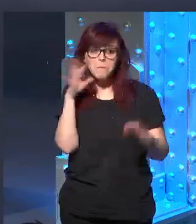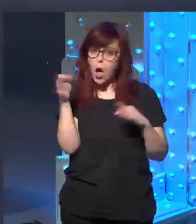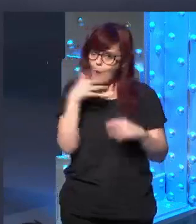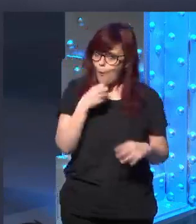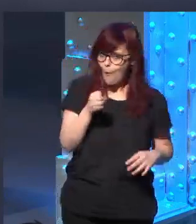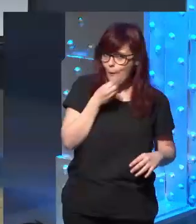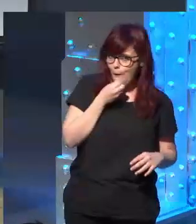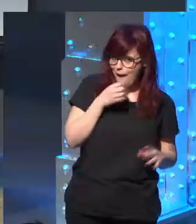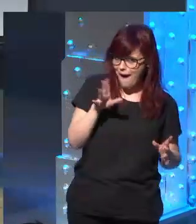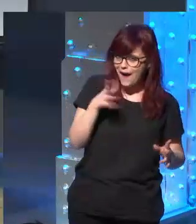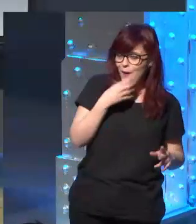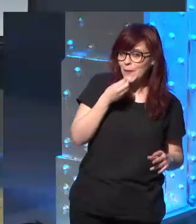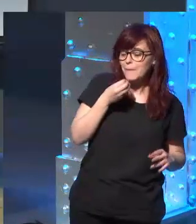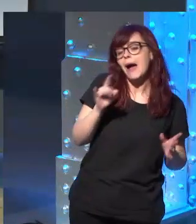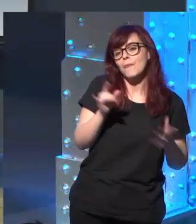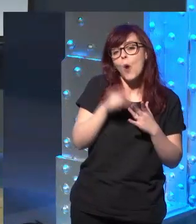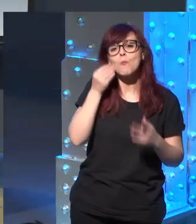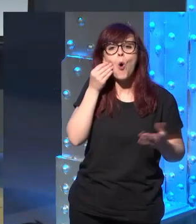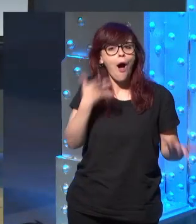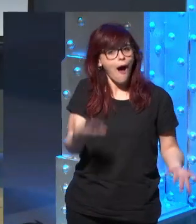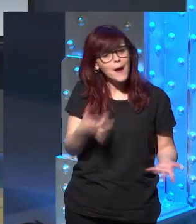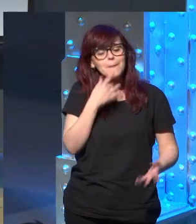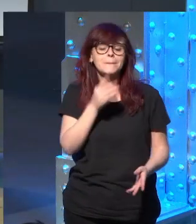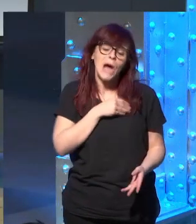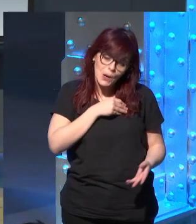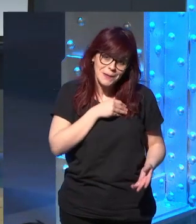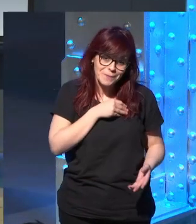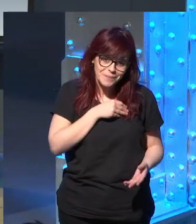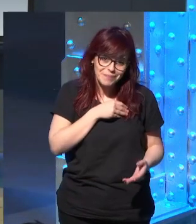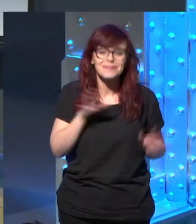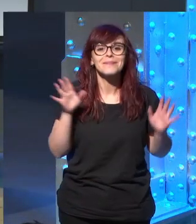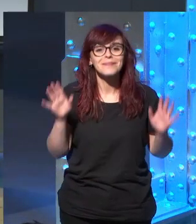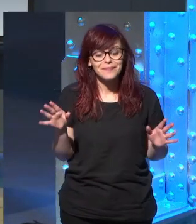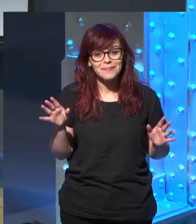lo estás. No hay que... Tan mona, pobre. Pobrecita.